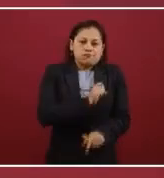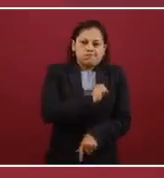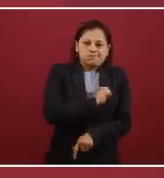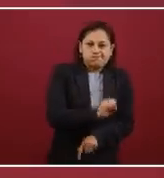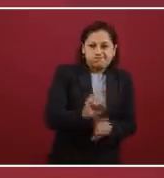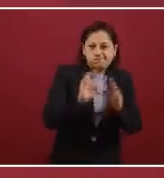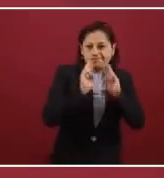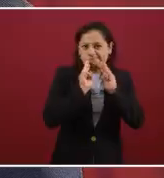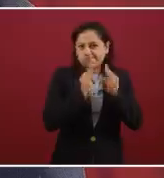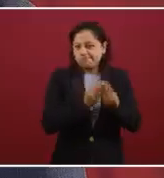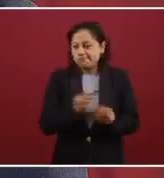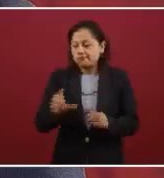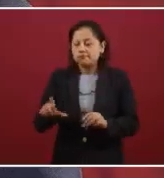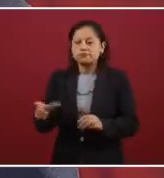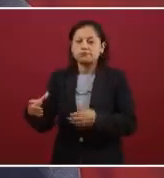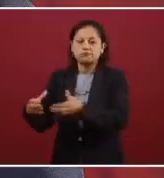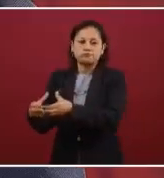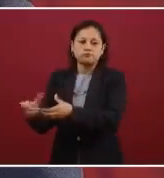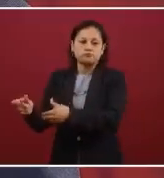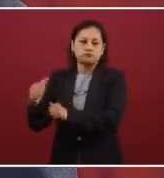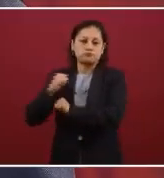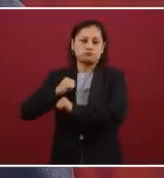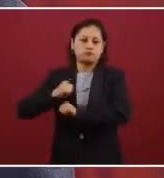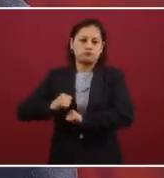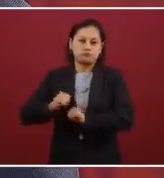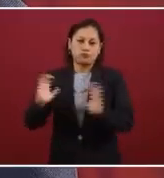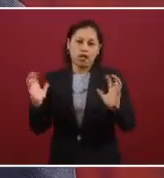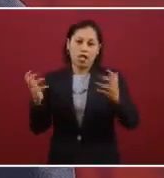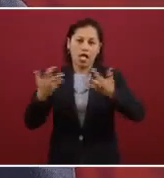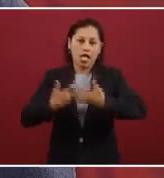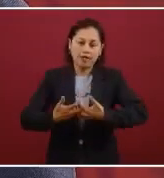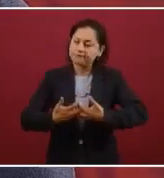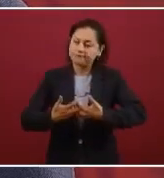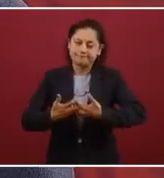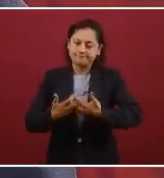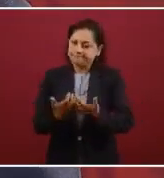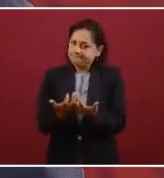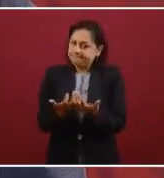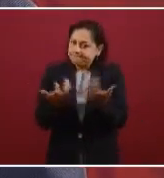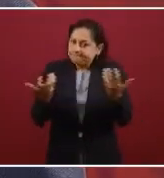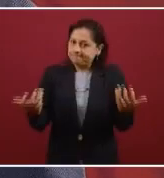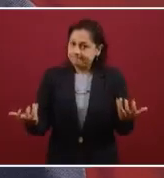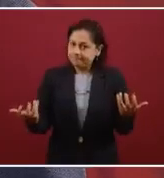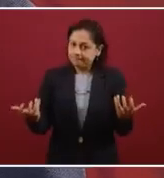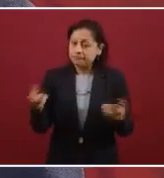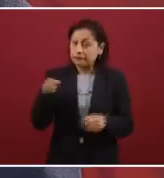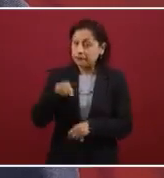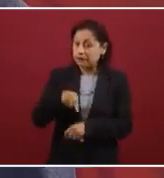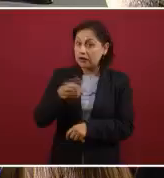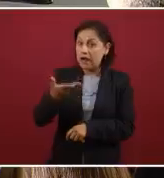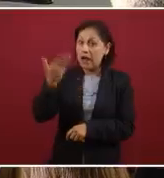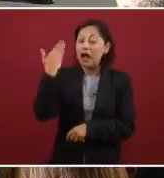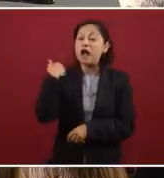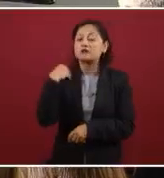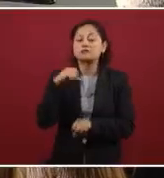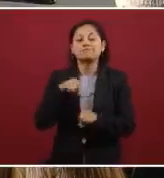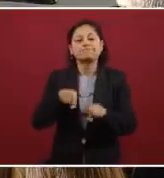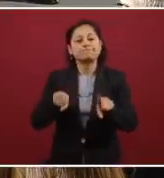porque ese es también otro vicio que había, el que